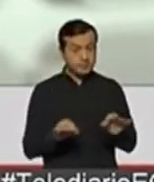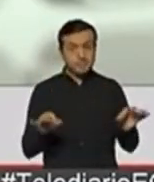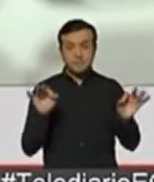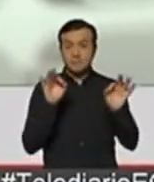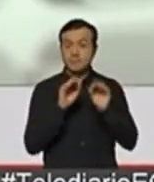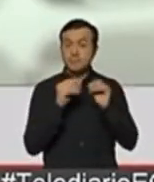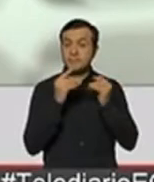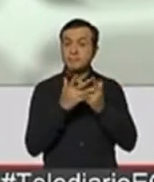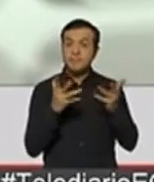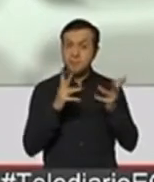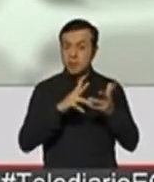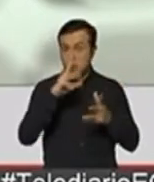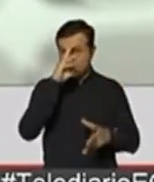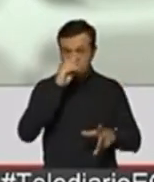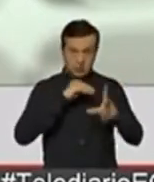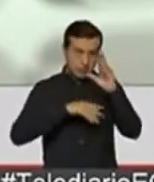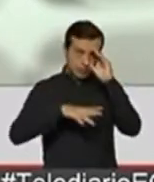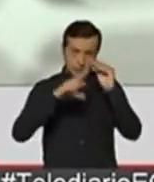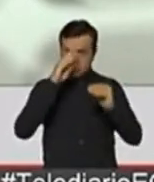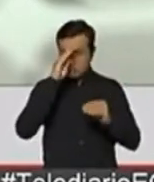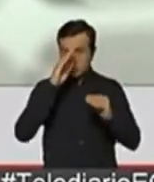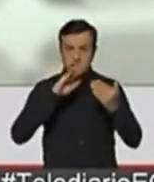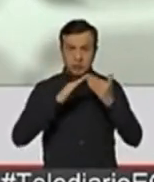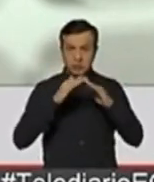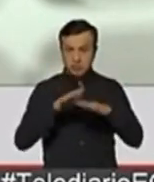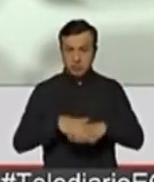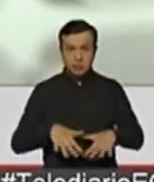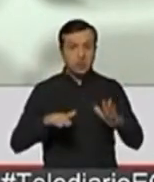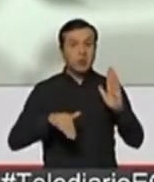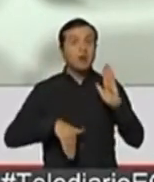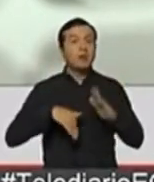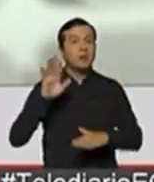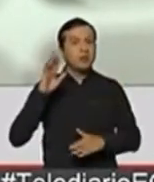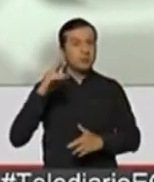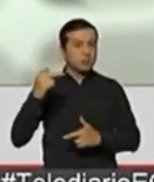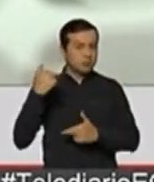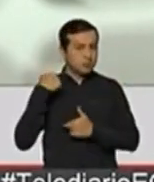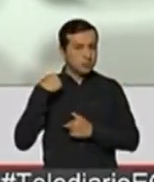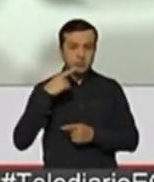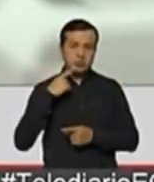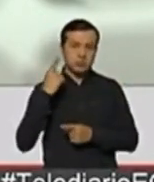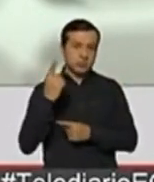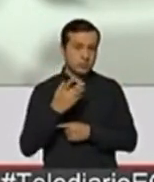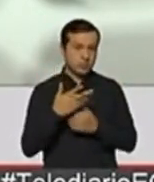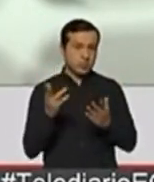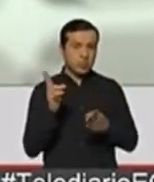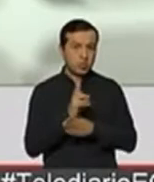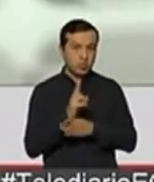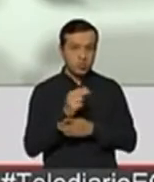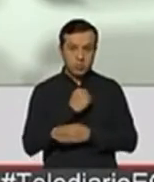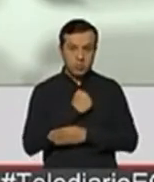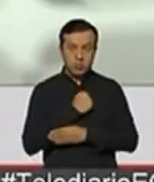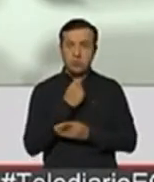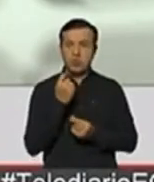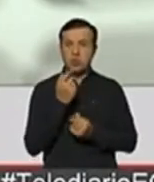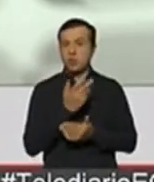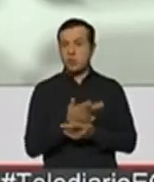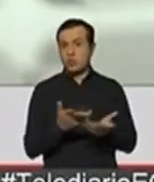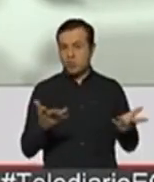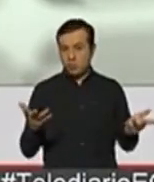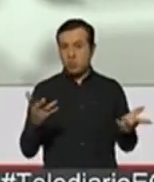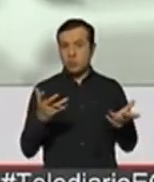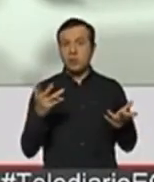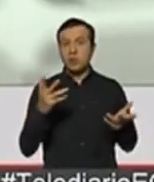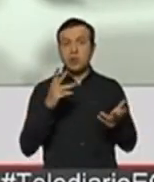de aprendizaje de la comunidad para ser mucho más responsable con el uso de nuestros recursos y evitar que nuestros